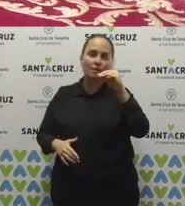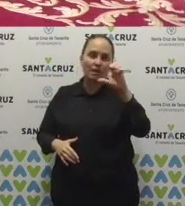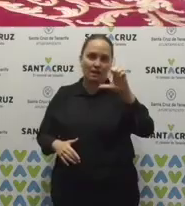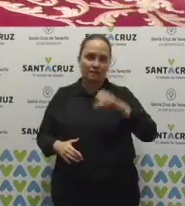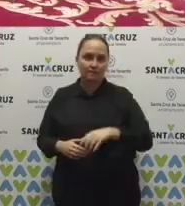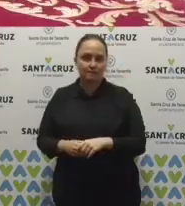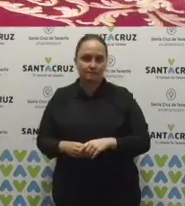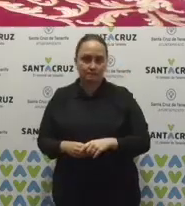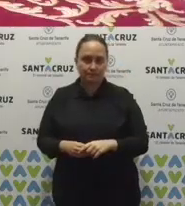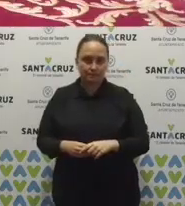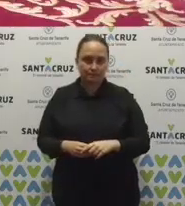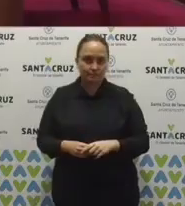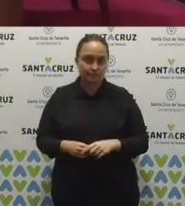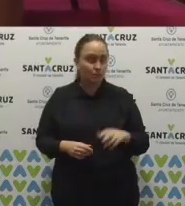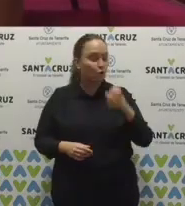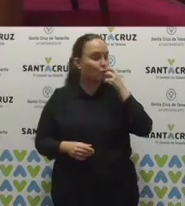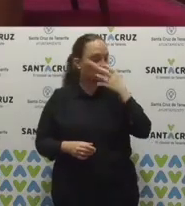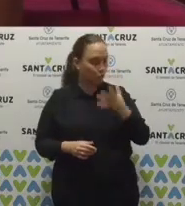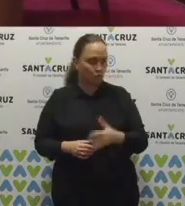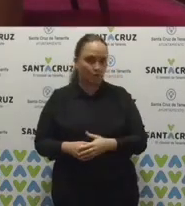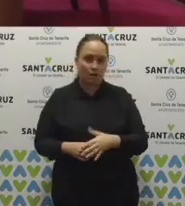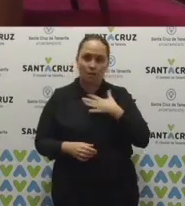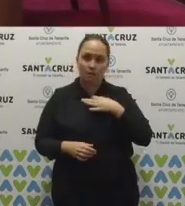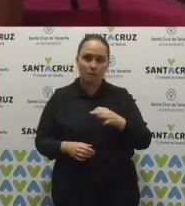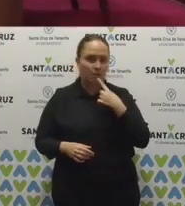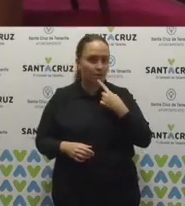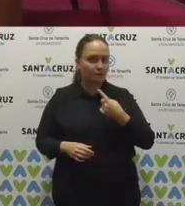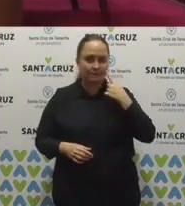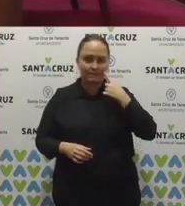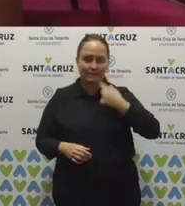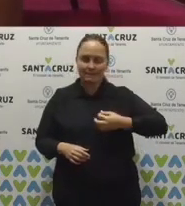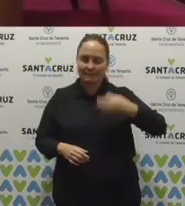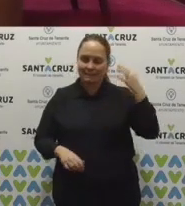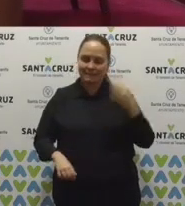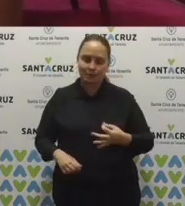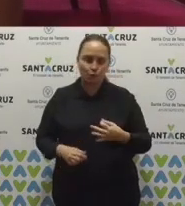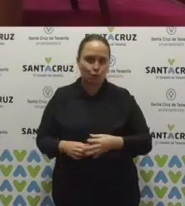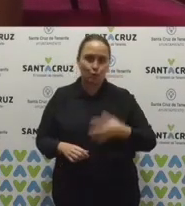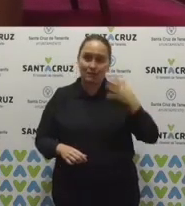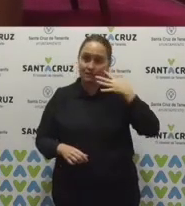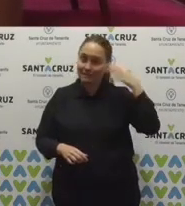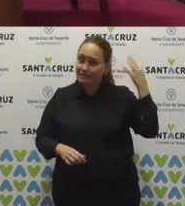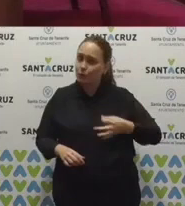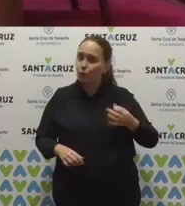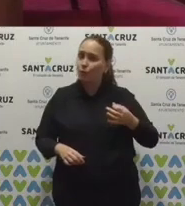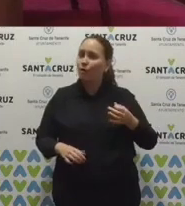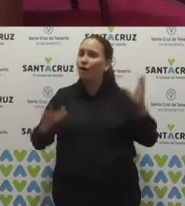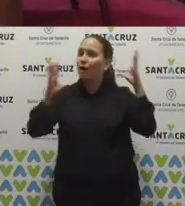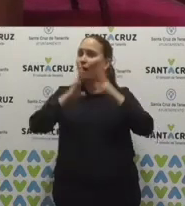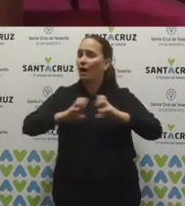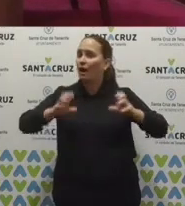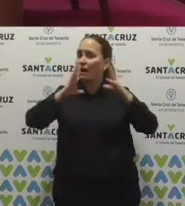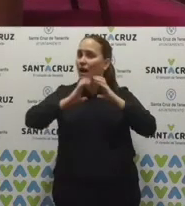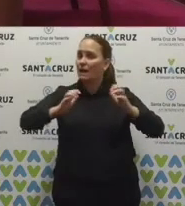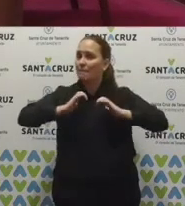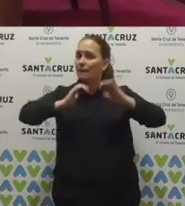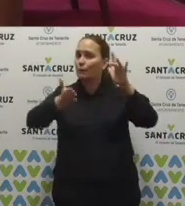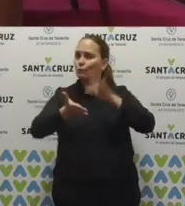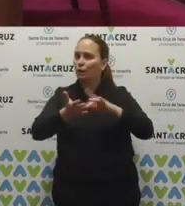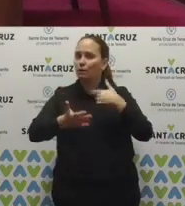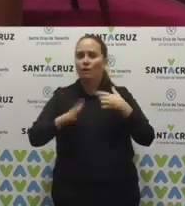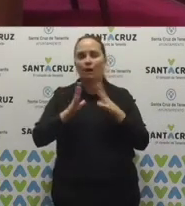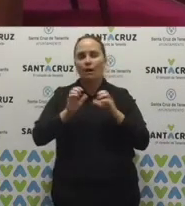bueno yo les puedo asegurar que yo tenía más ganas que ustedes de tener un pleno